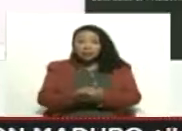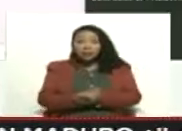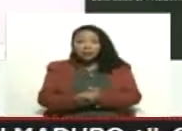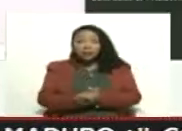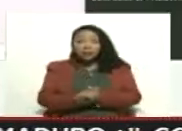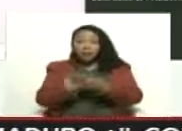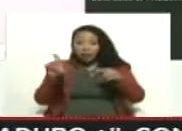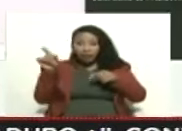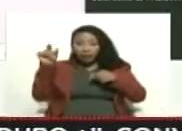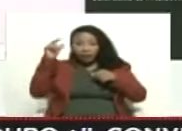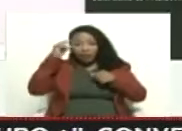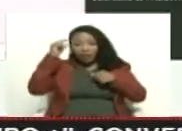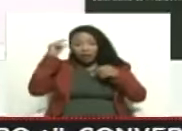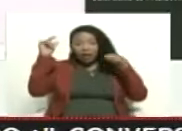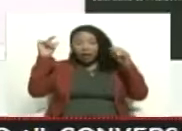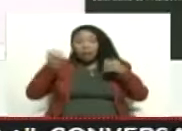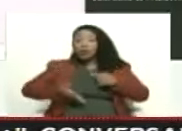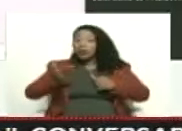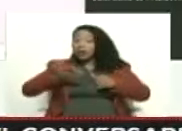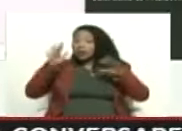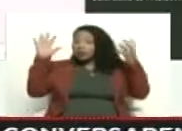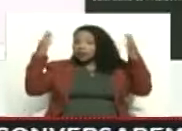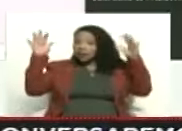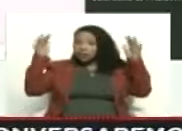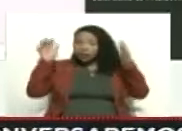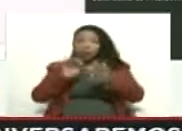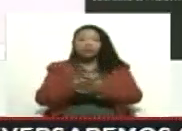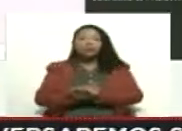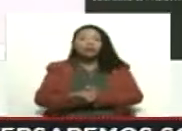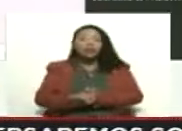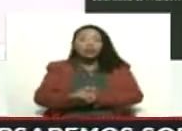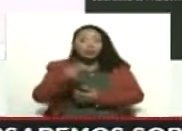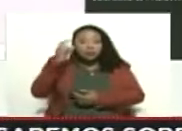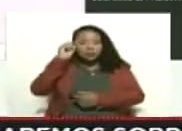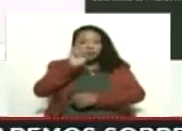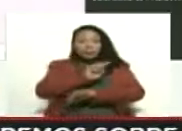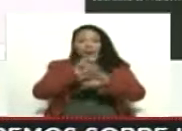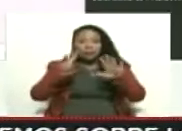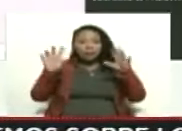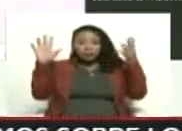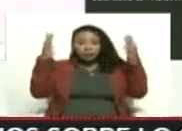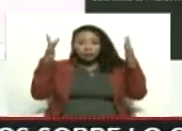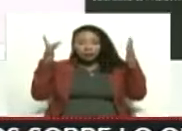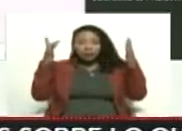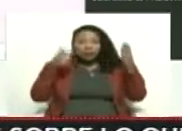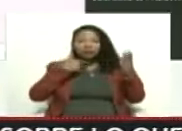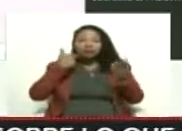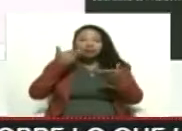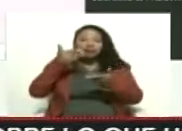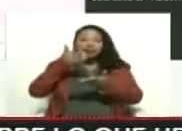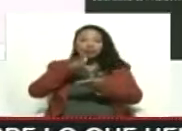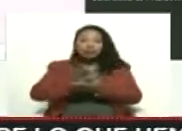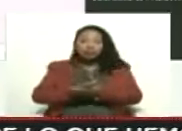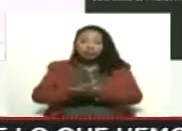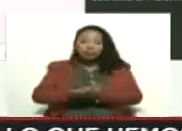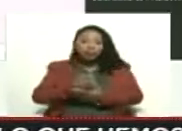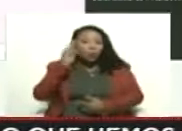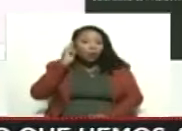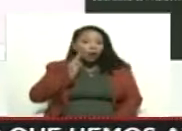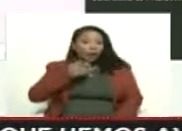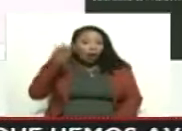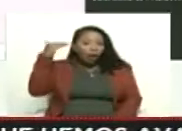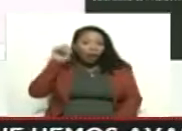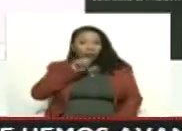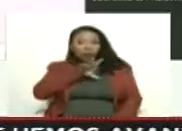celebrar y el día 17 bueno el aniversario de la partida del padre bolivar